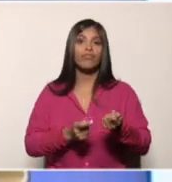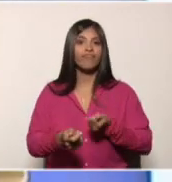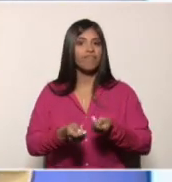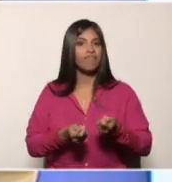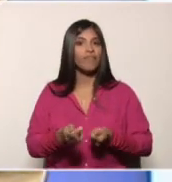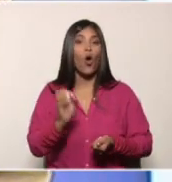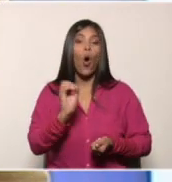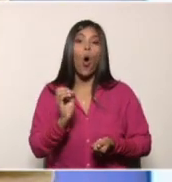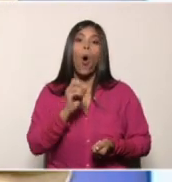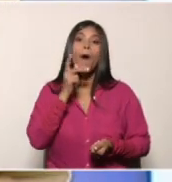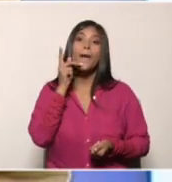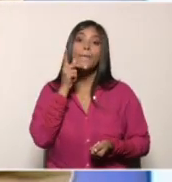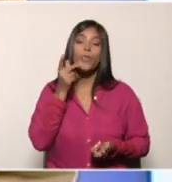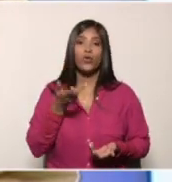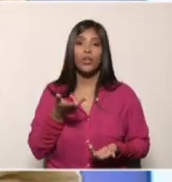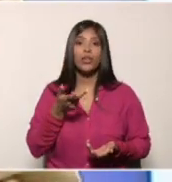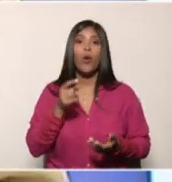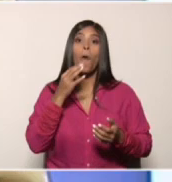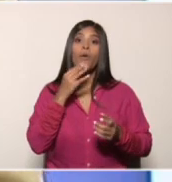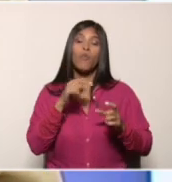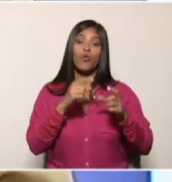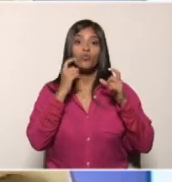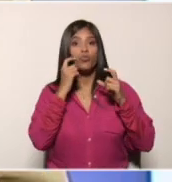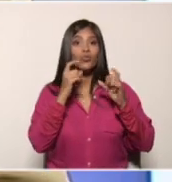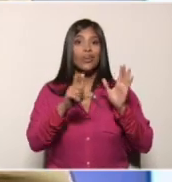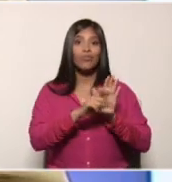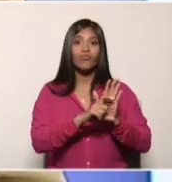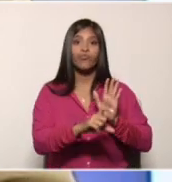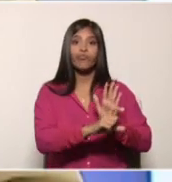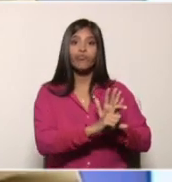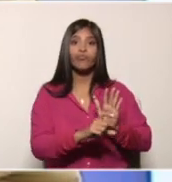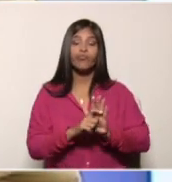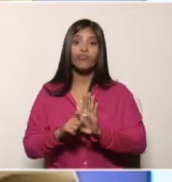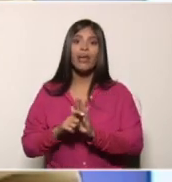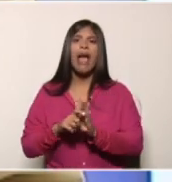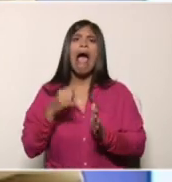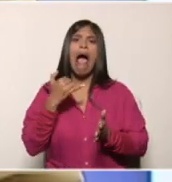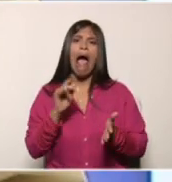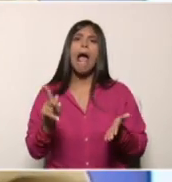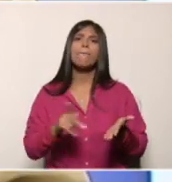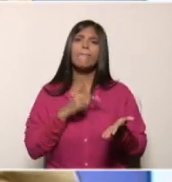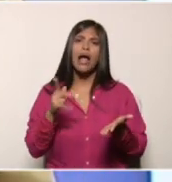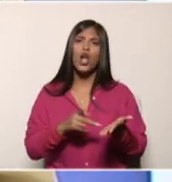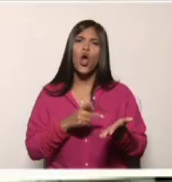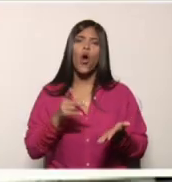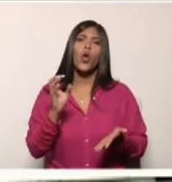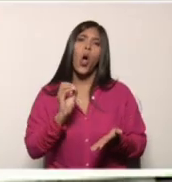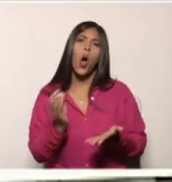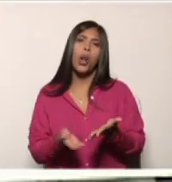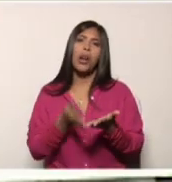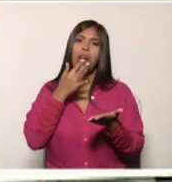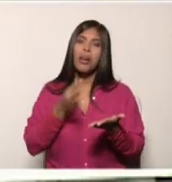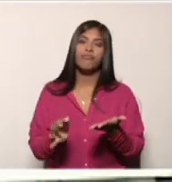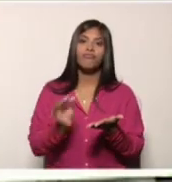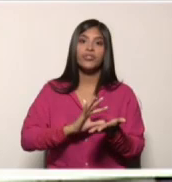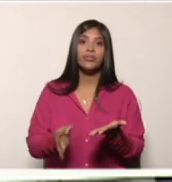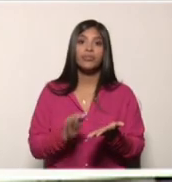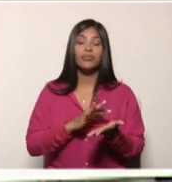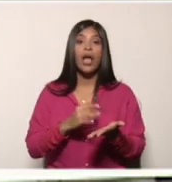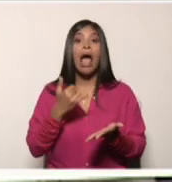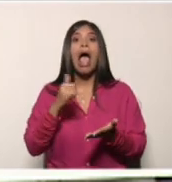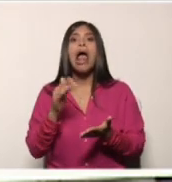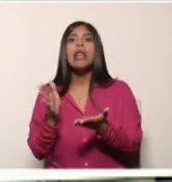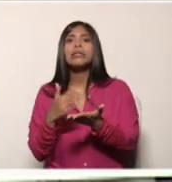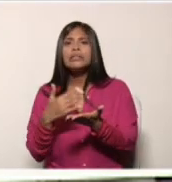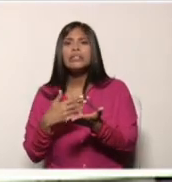político. Por lo general las tiras cómicas están insertas en periódicos o revistas. También podemos conseguir libritos que son tiras